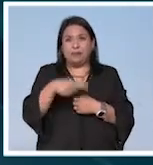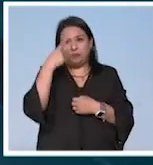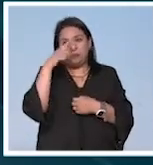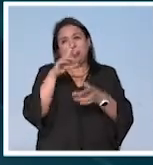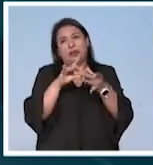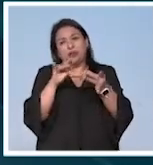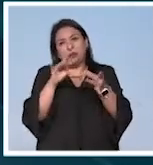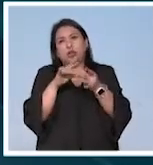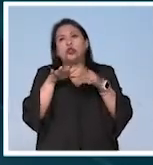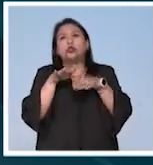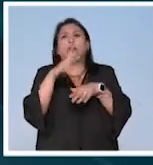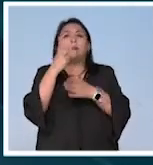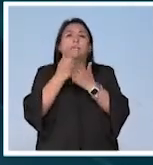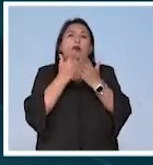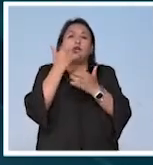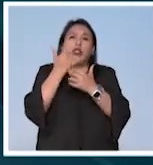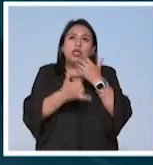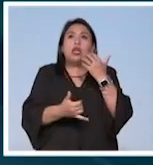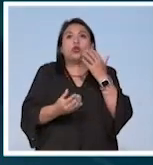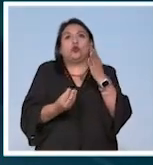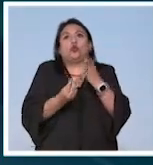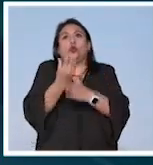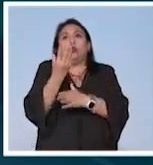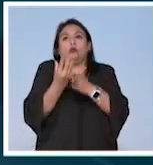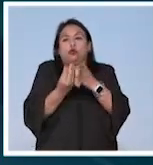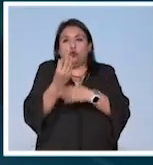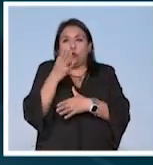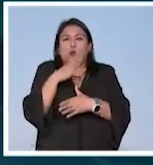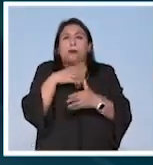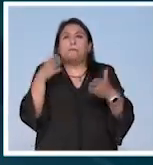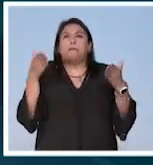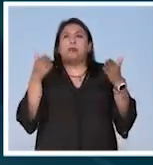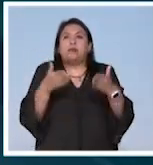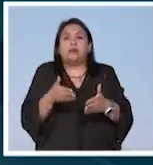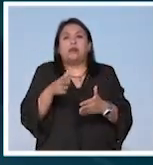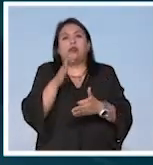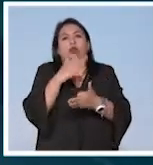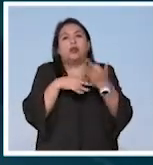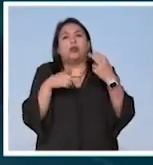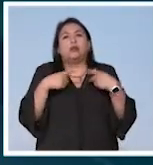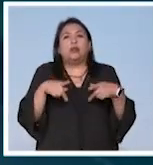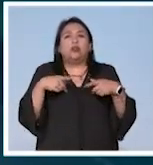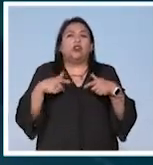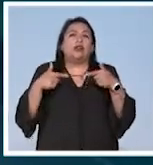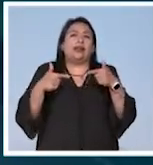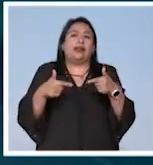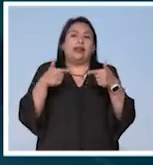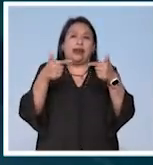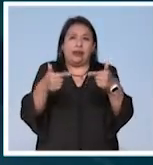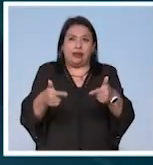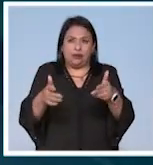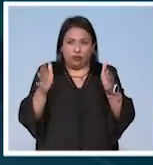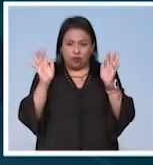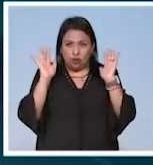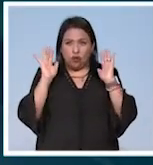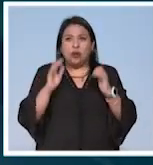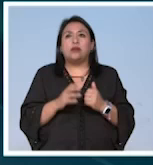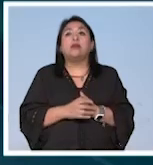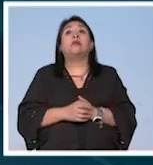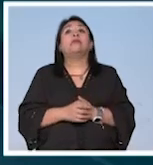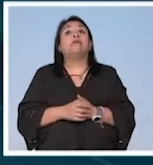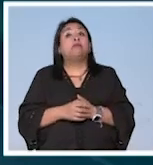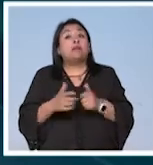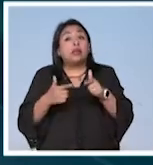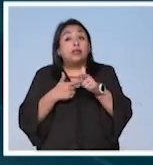para platicar de sus proyectos de novedades que tiene que presentarnos a todo el público A las generaciones que hemos